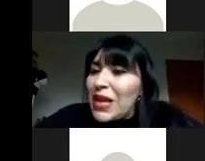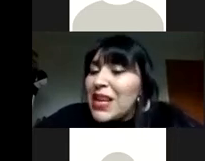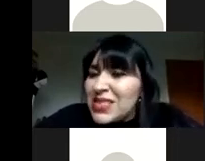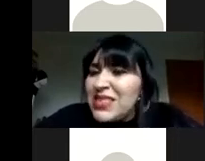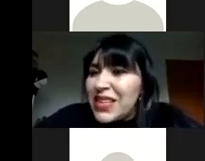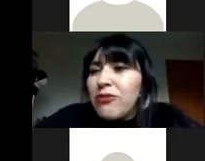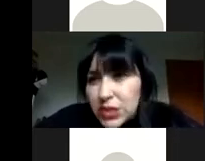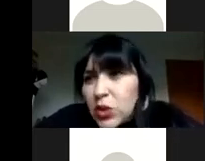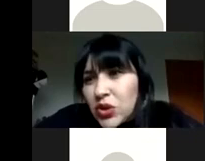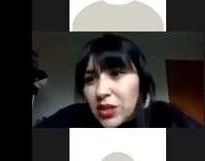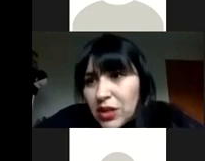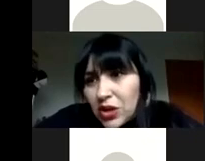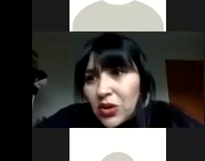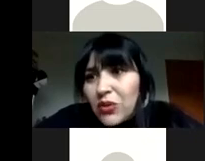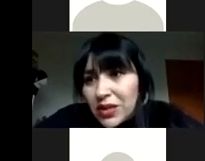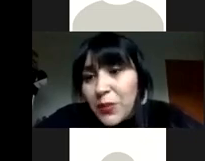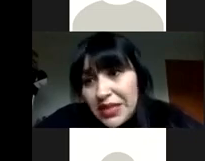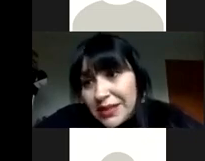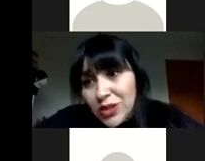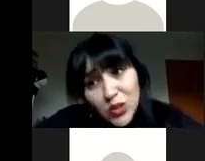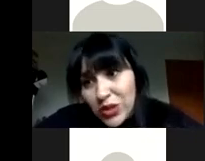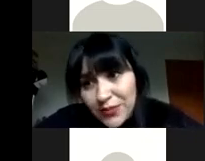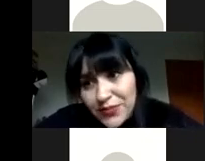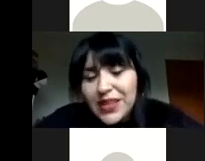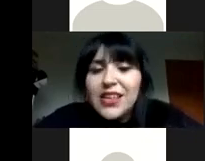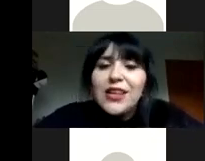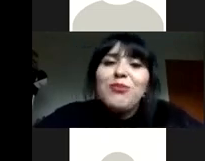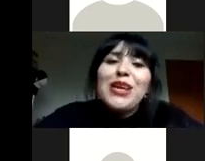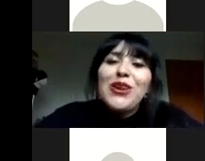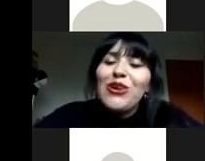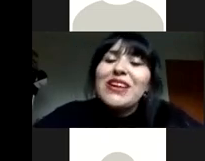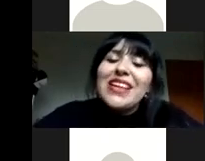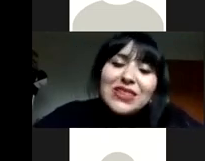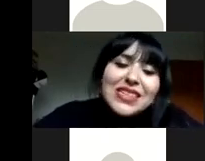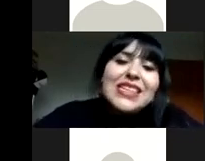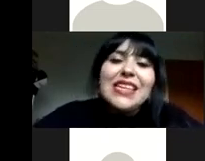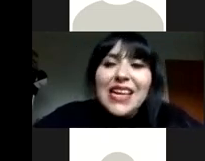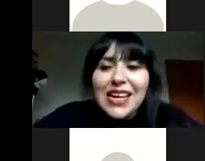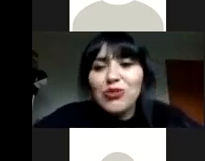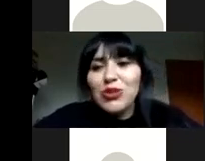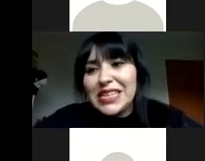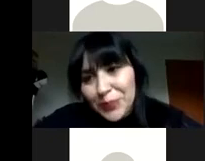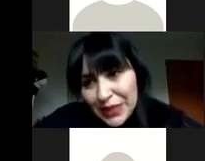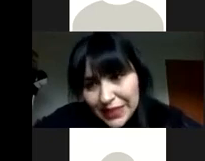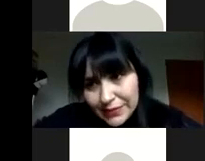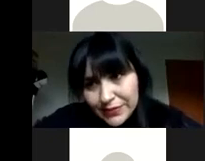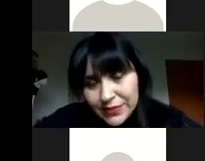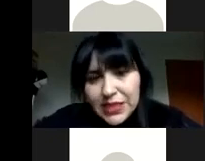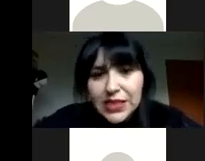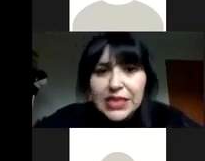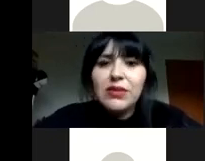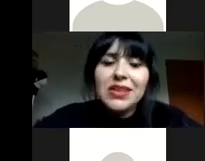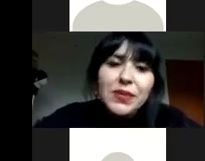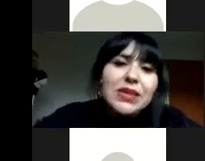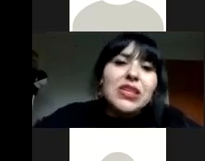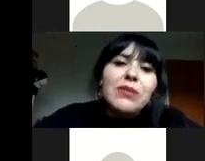Voy a recibir abucheo, yo creo que con mi respuesta, estoy segura. Pero quiero decir que tenía una trampita, ¿sí?